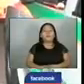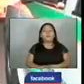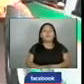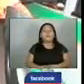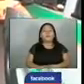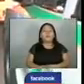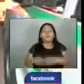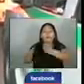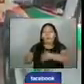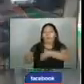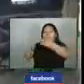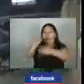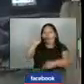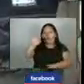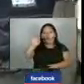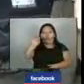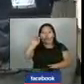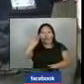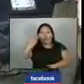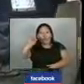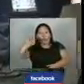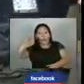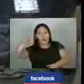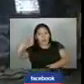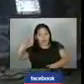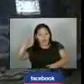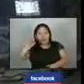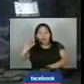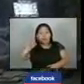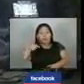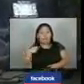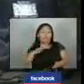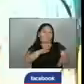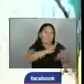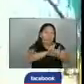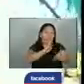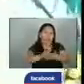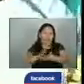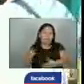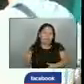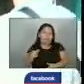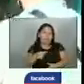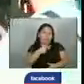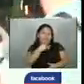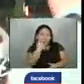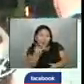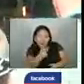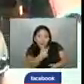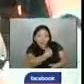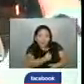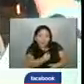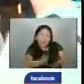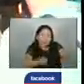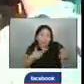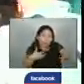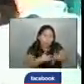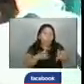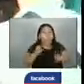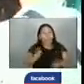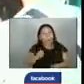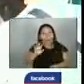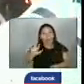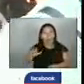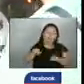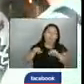El Fondo para la Atención a las Víctimas de Accidentes de Tránsito otorga prestaciones económicas a quienes resultaron lesionados o a los